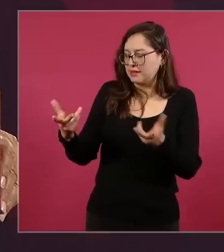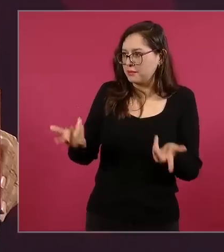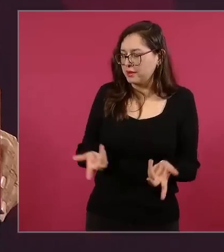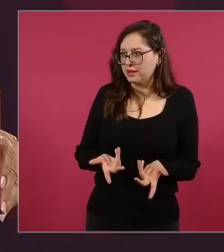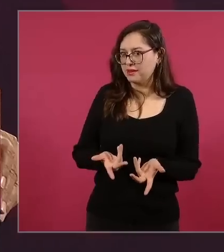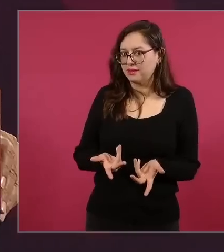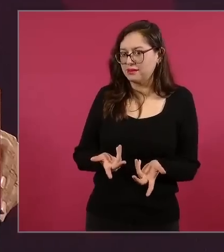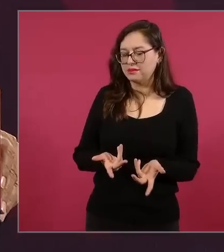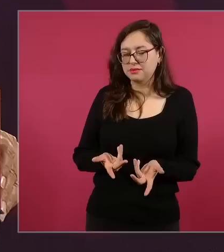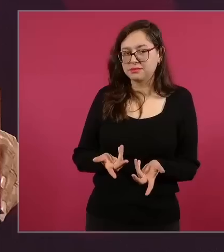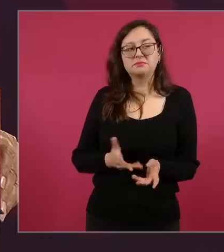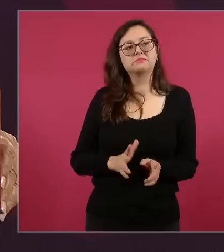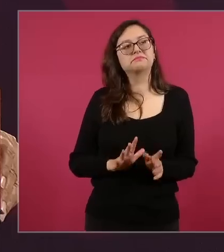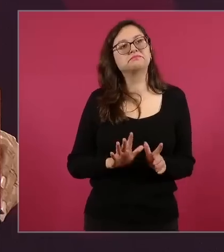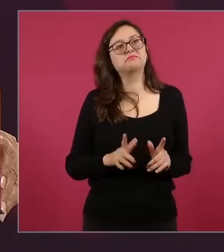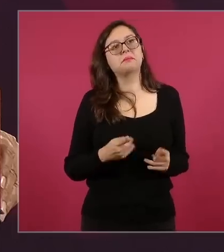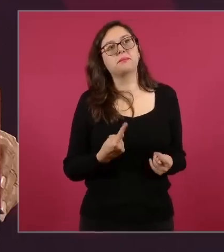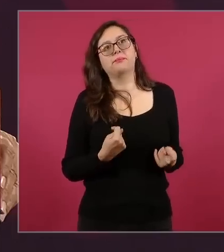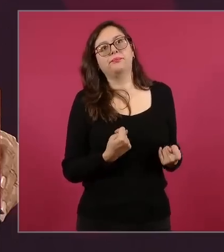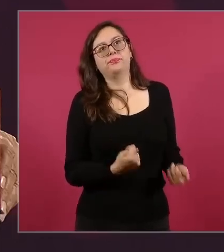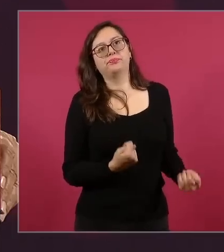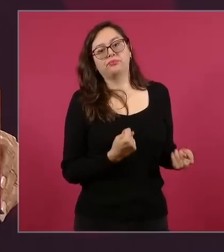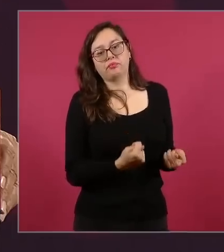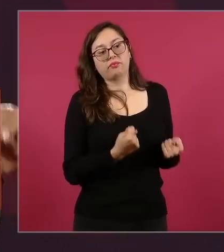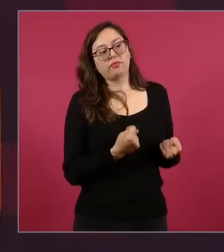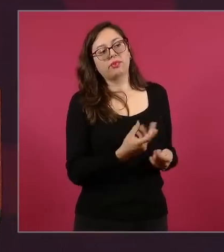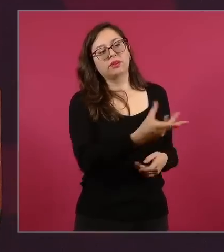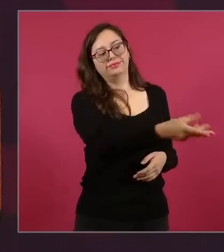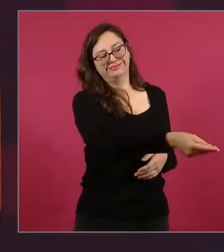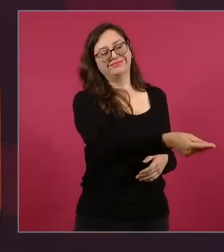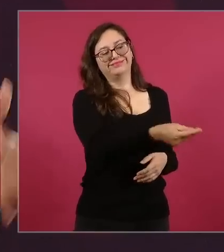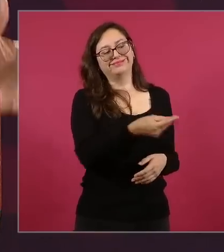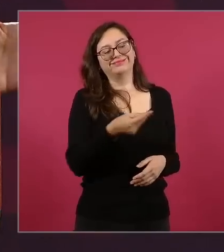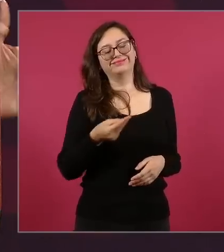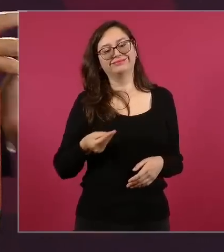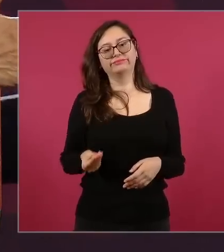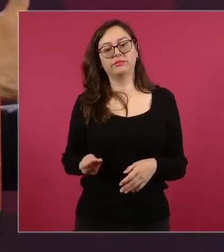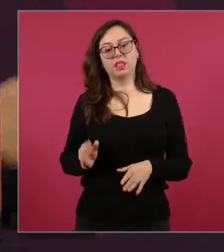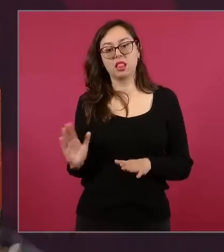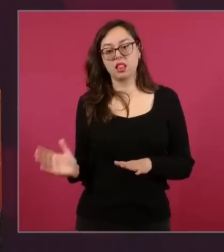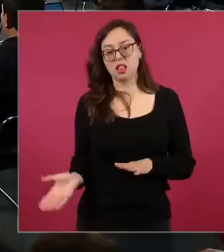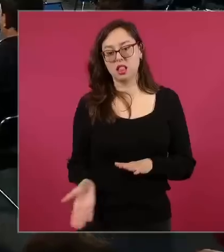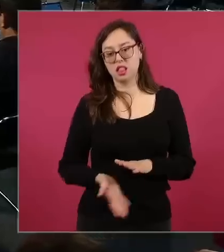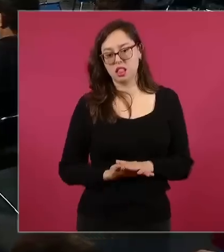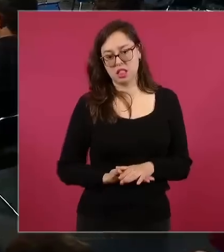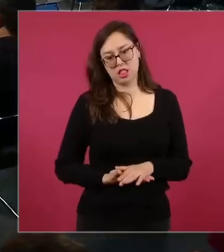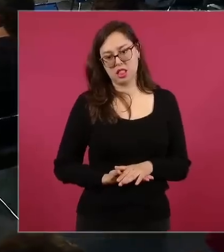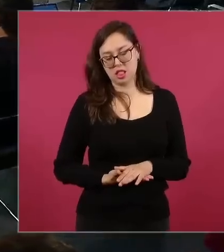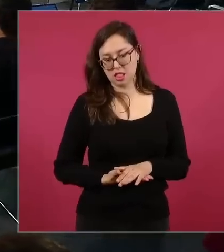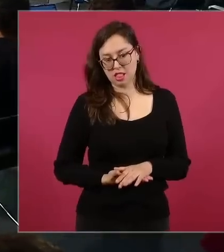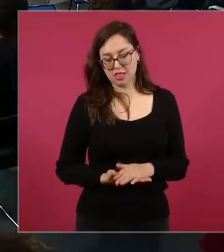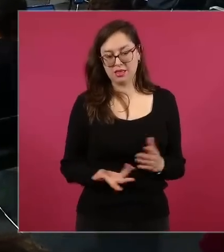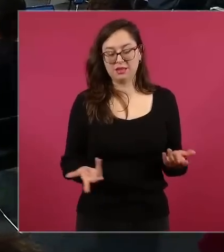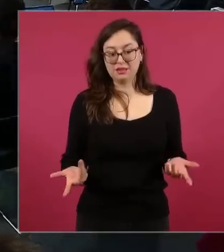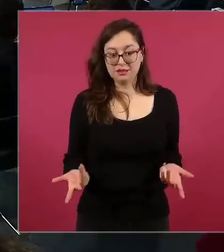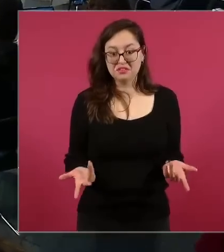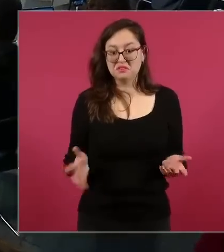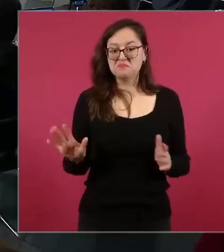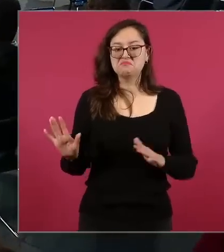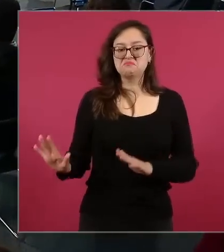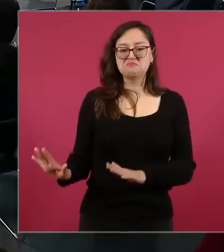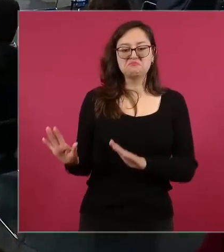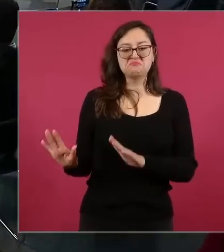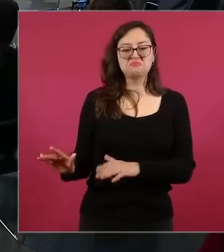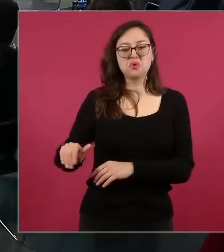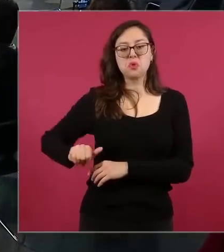ese asunto. Sin embargo, le dieron entrada y ahí lo